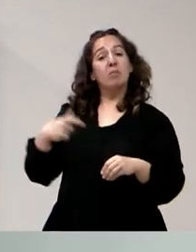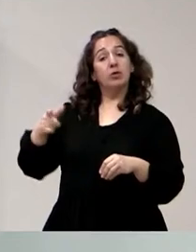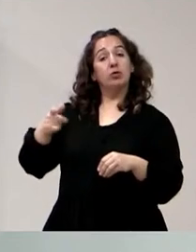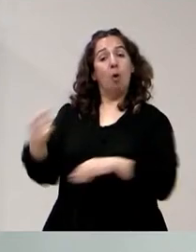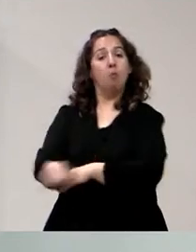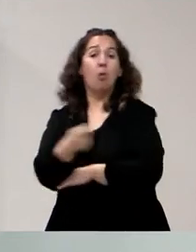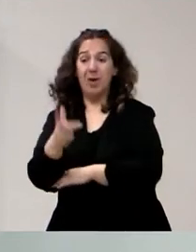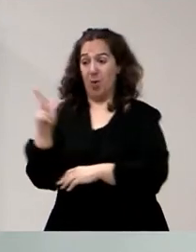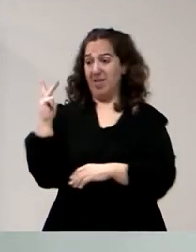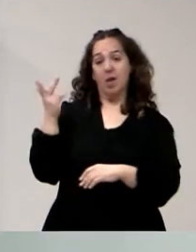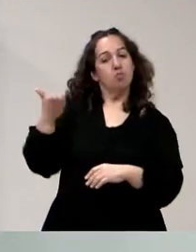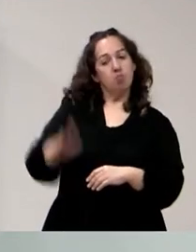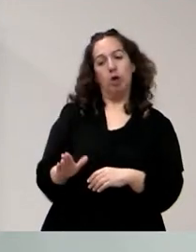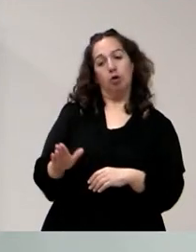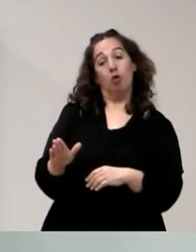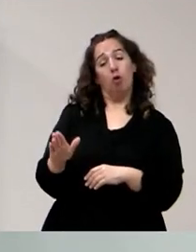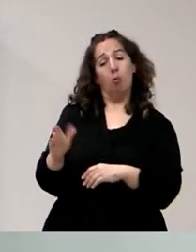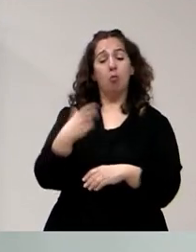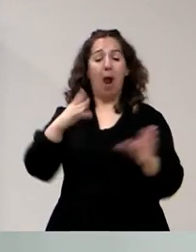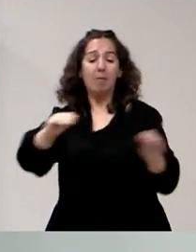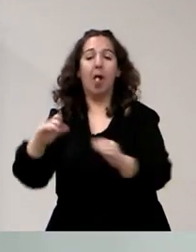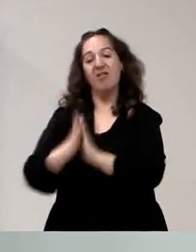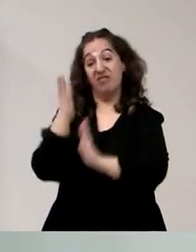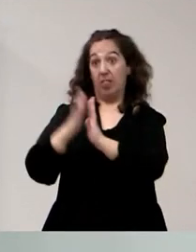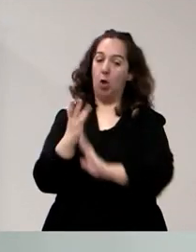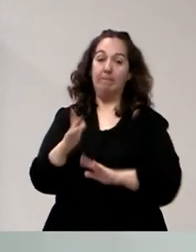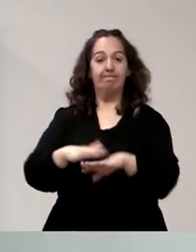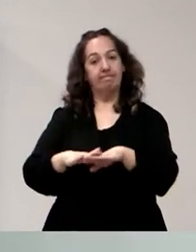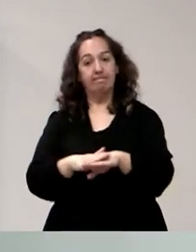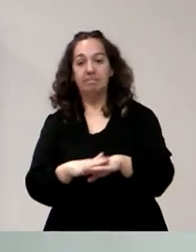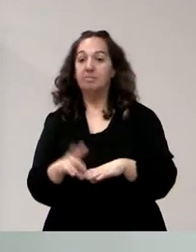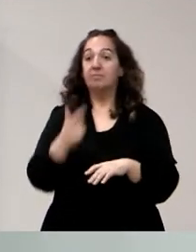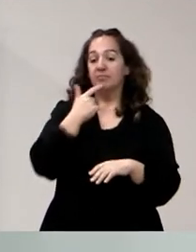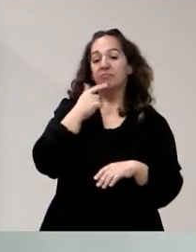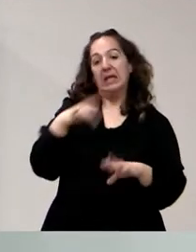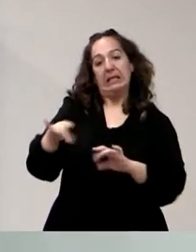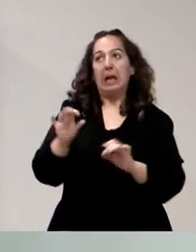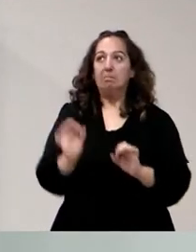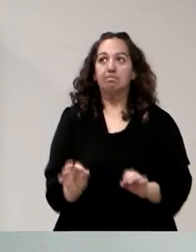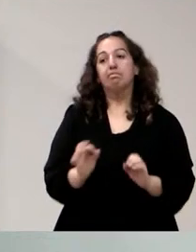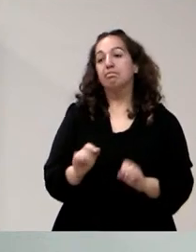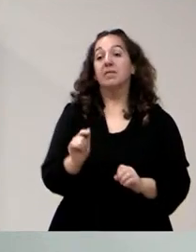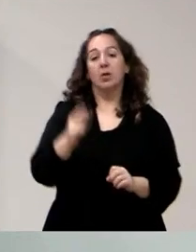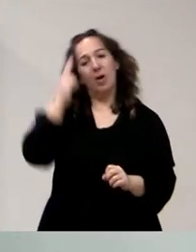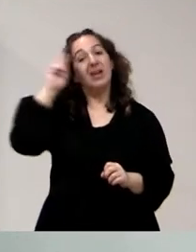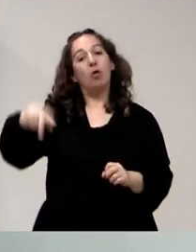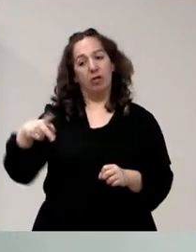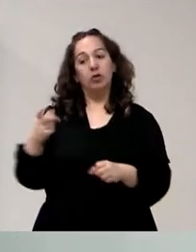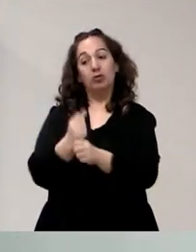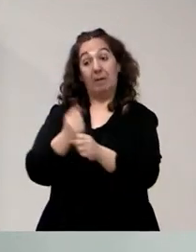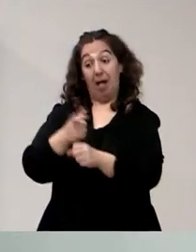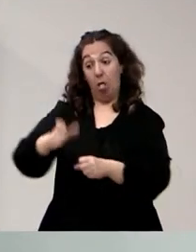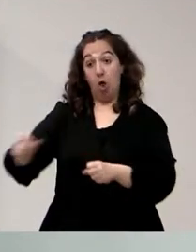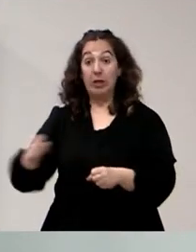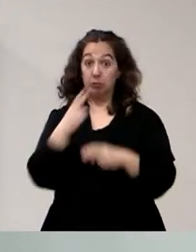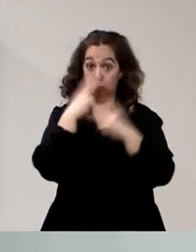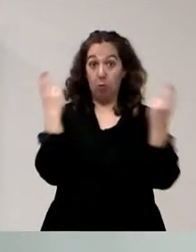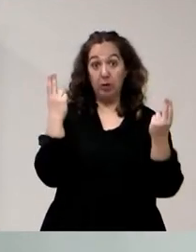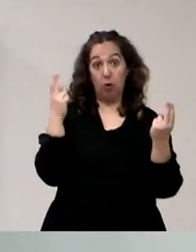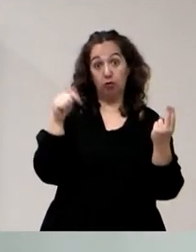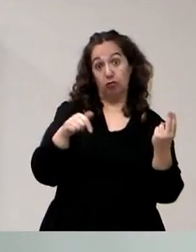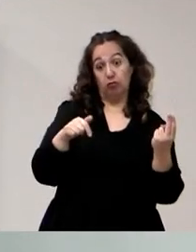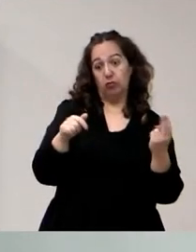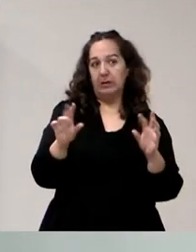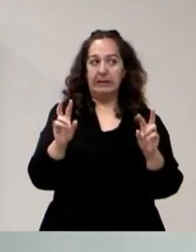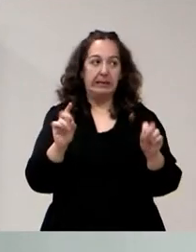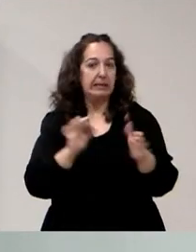perdió la vida ayer en un en la extinción de de un incendio en esta tierra y el reconocimiento a los trabajadores públicos de de de este